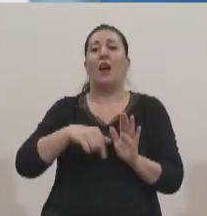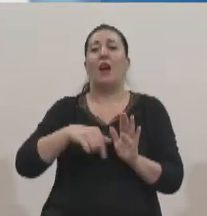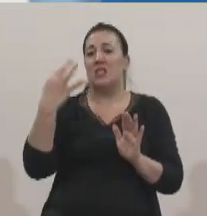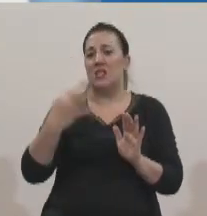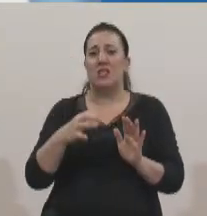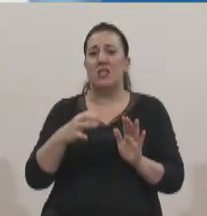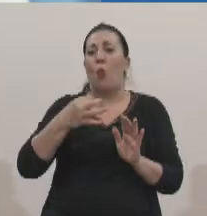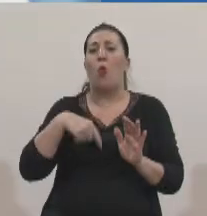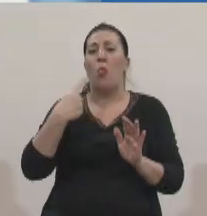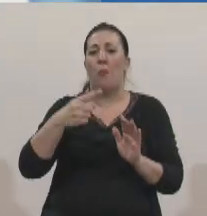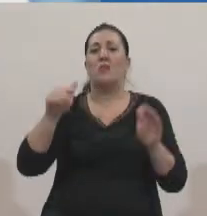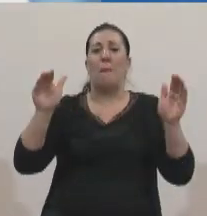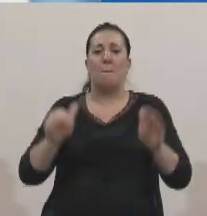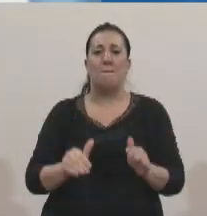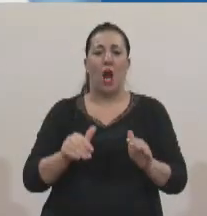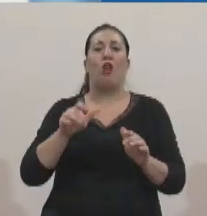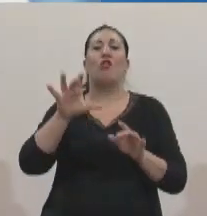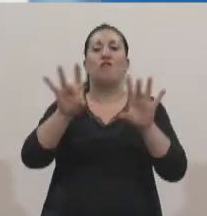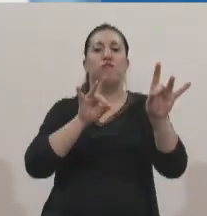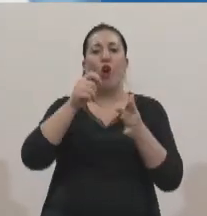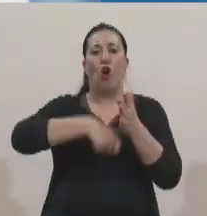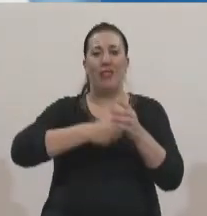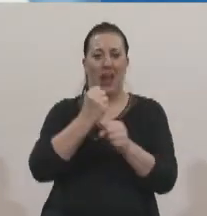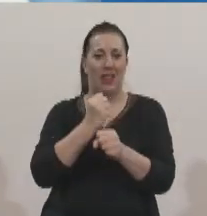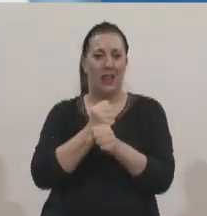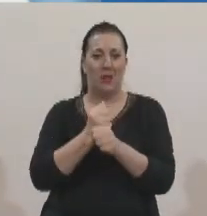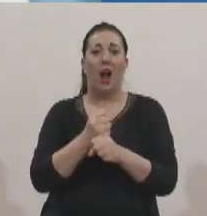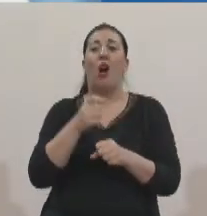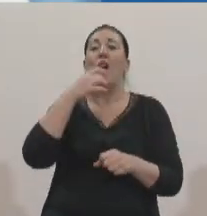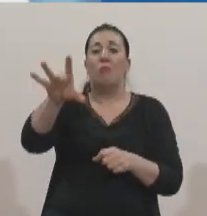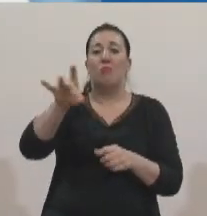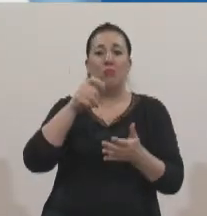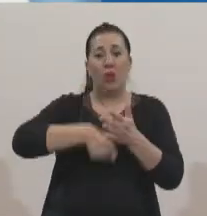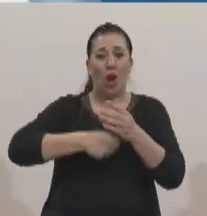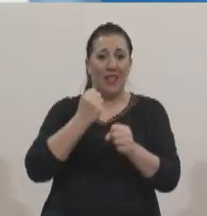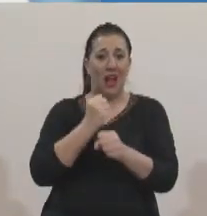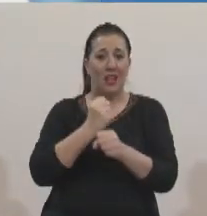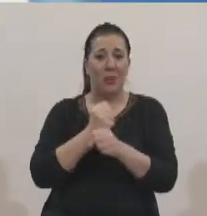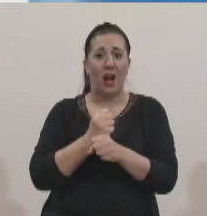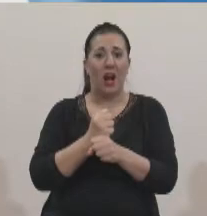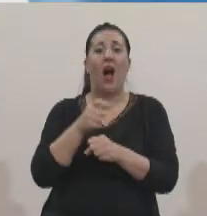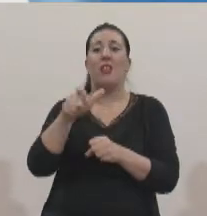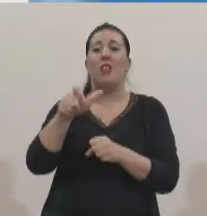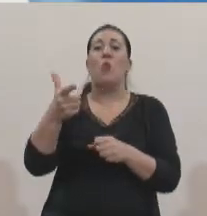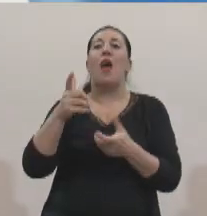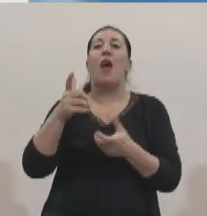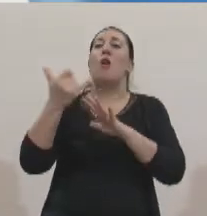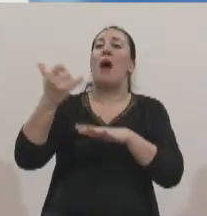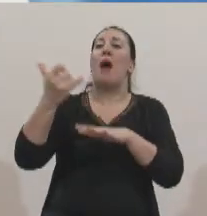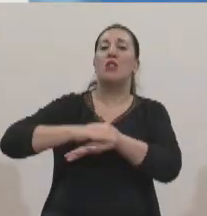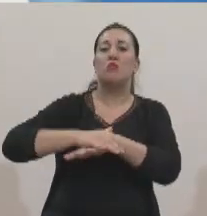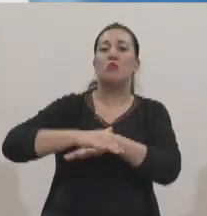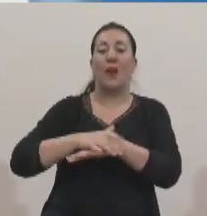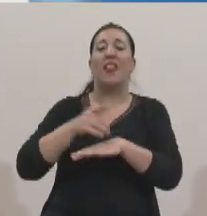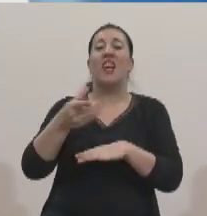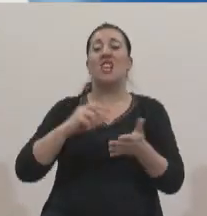de ese empleado. El empleador va a optar por contratar a alguien que no tenga esas responsabilidades. Y eso